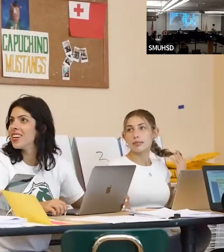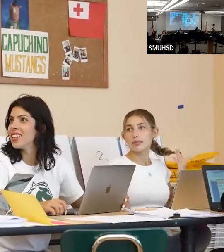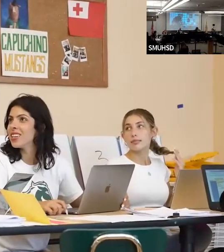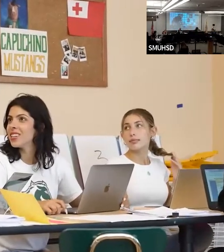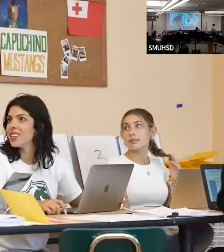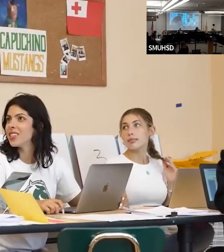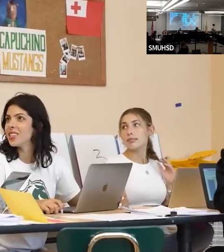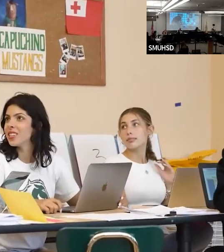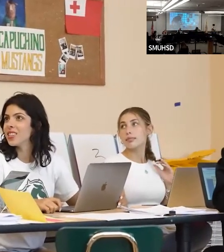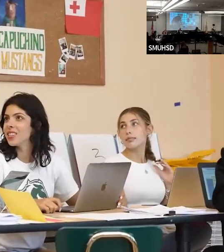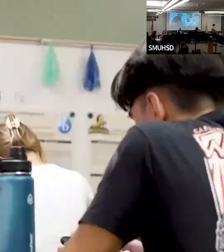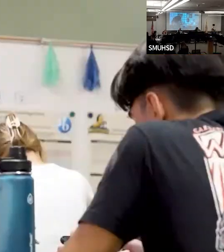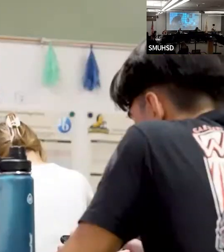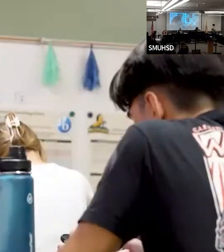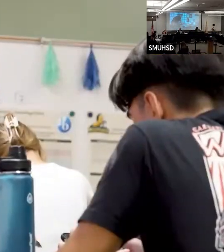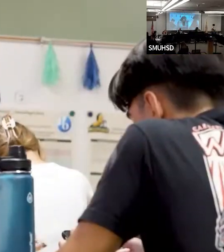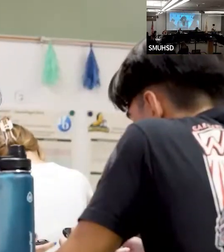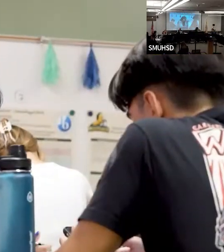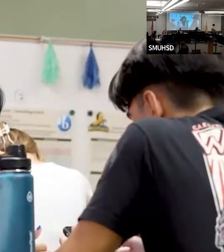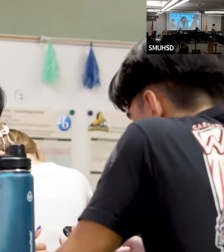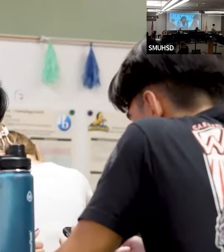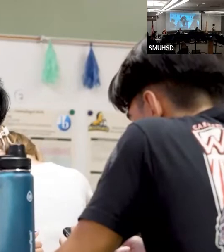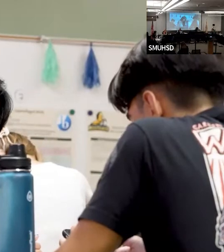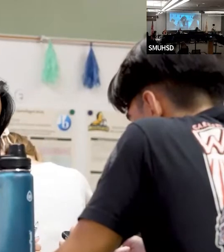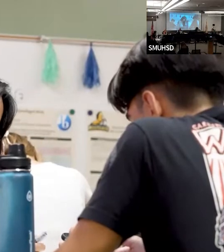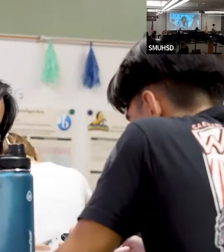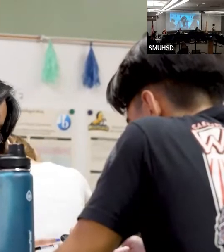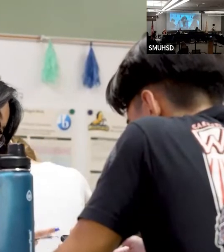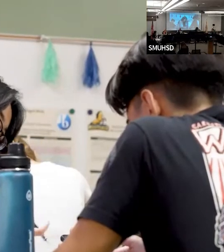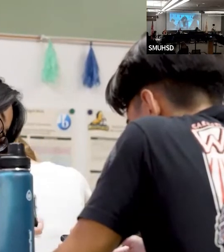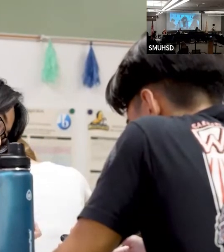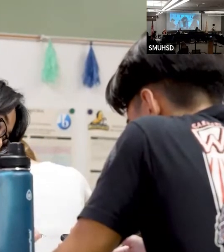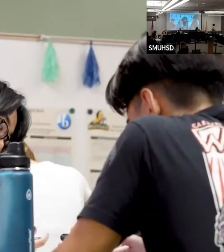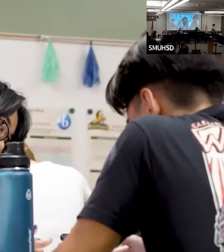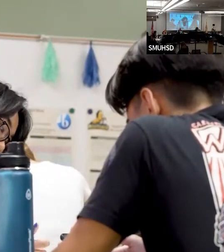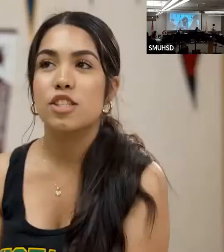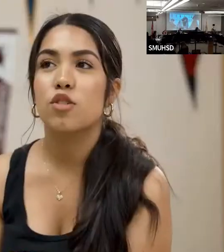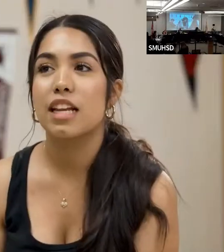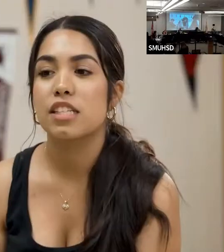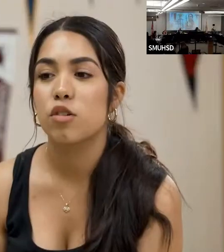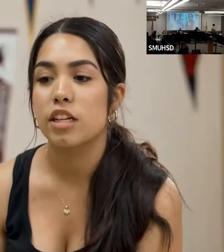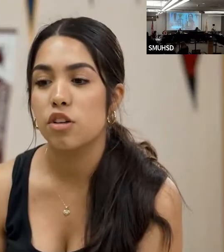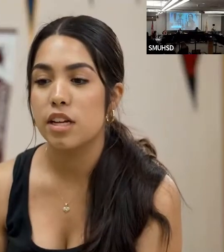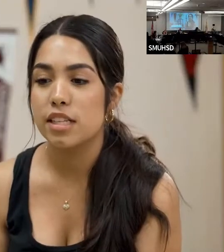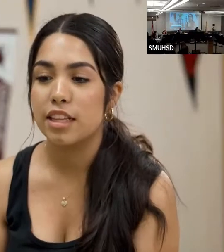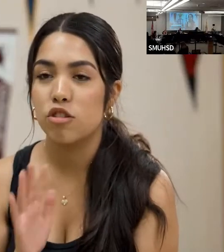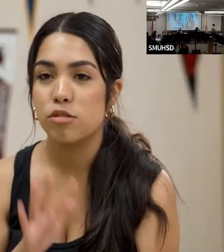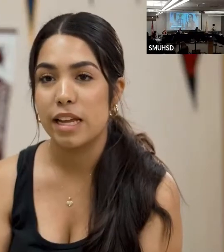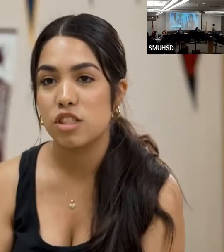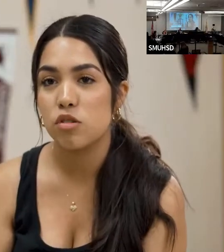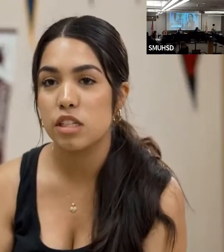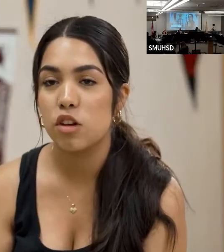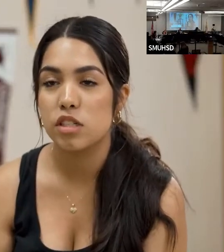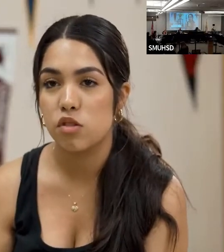yo específicamente para aprender lo que están enseñando. Yo